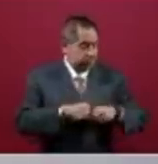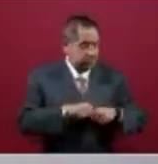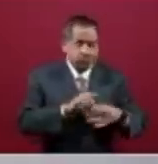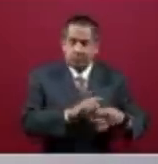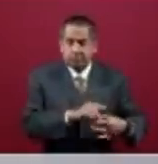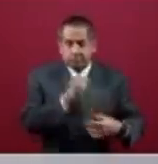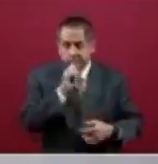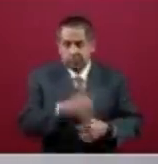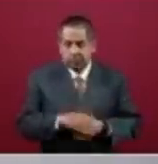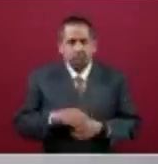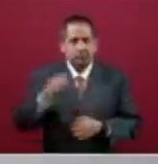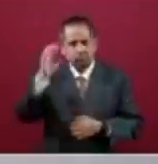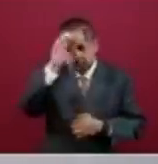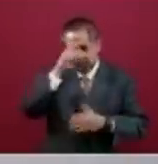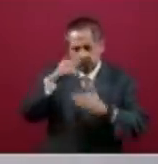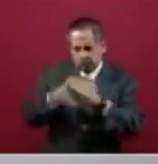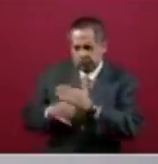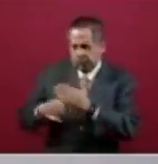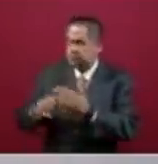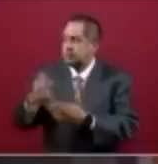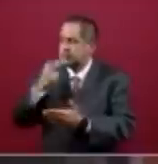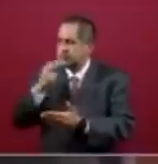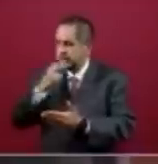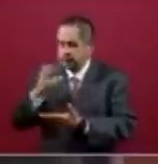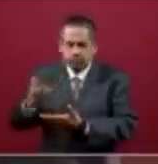La ciencia al servicio del hombre.